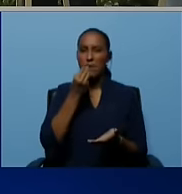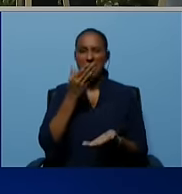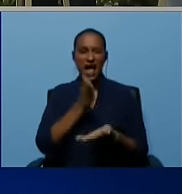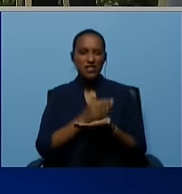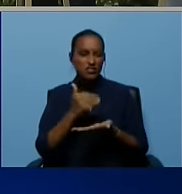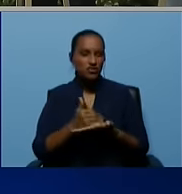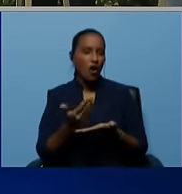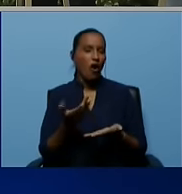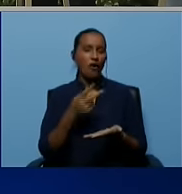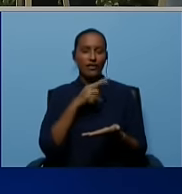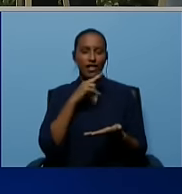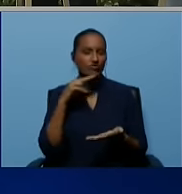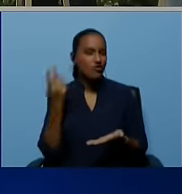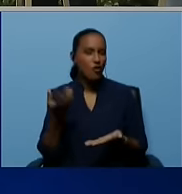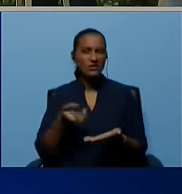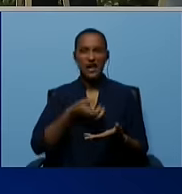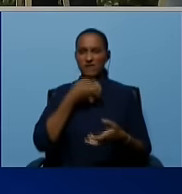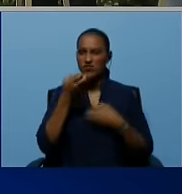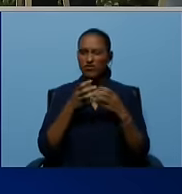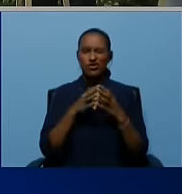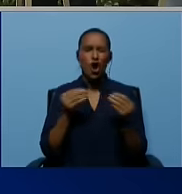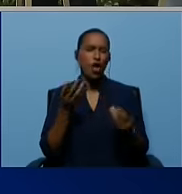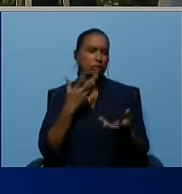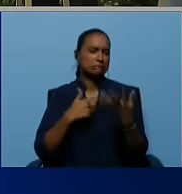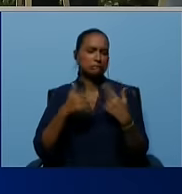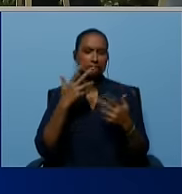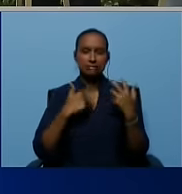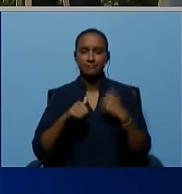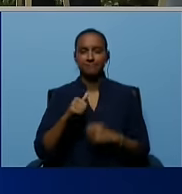dulce, fruta.